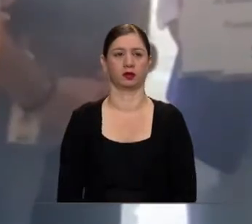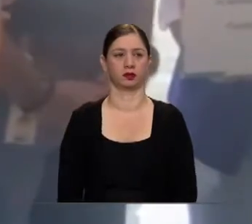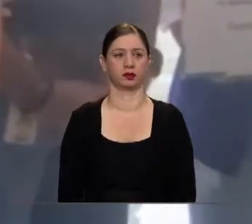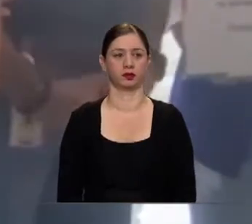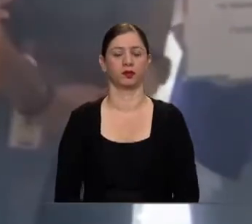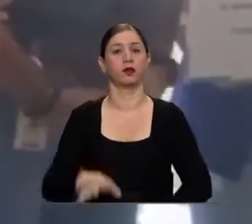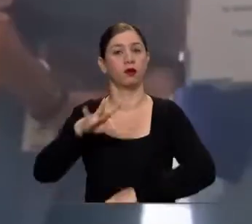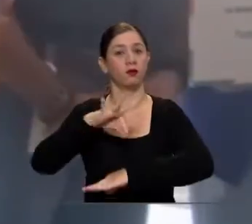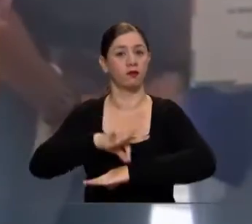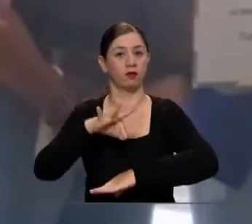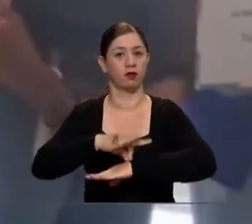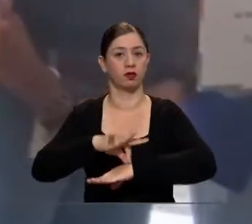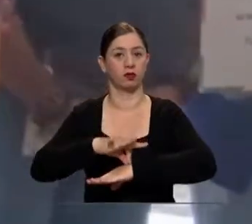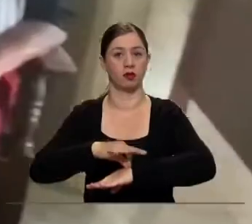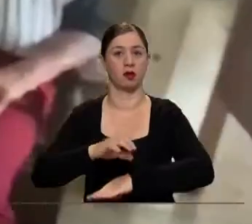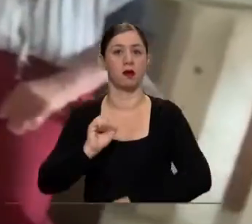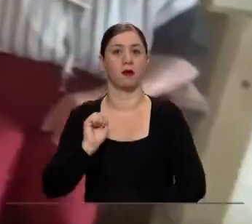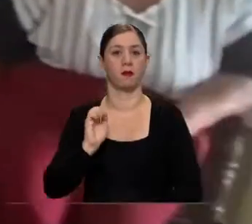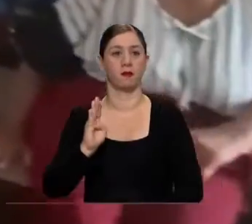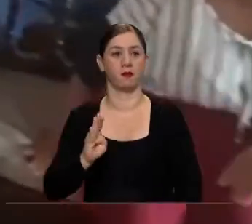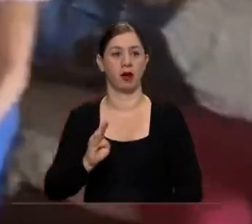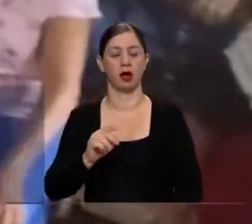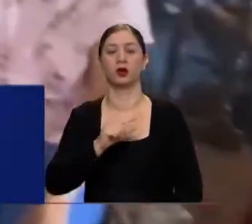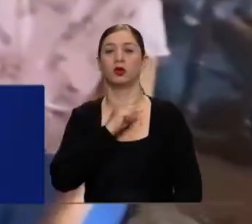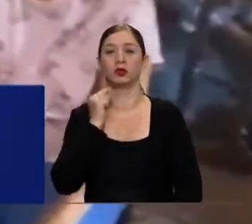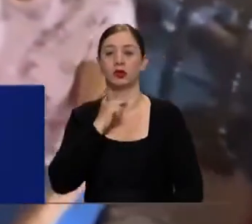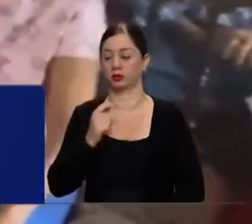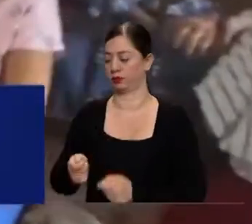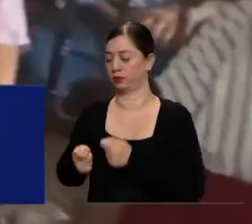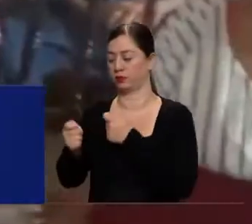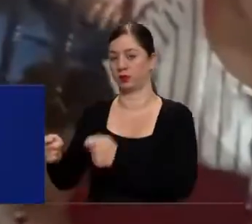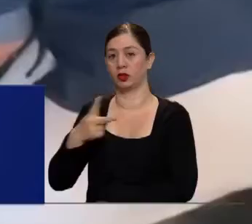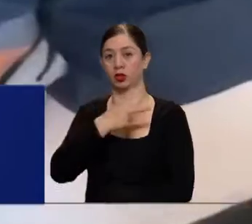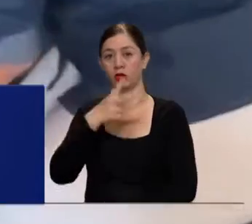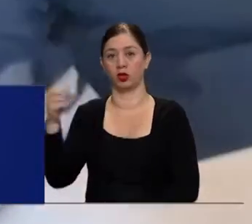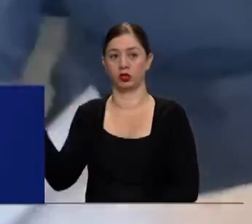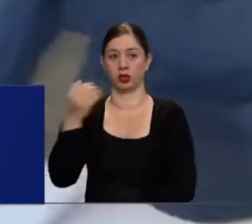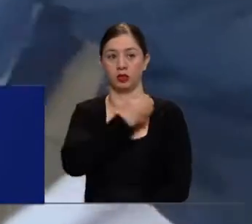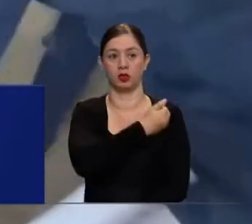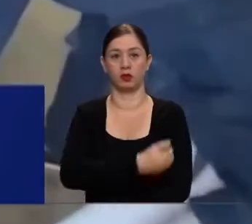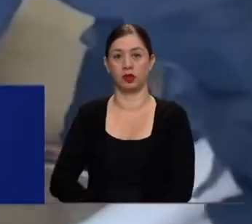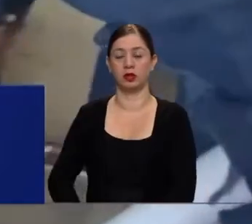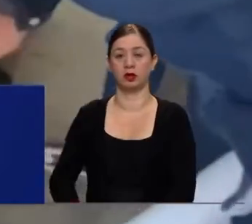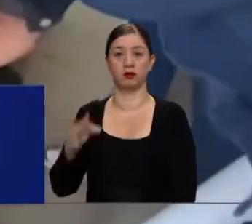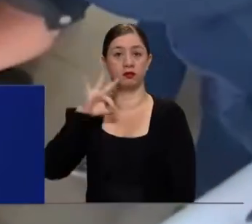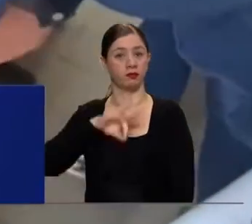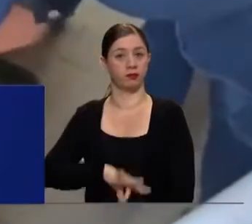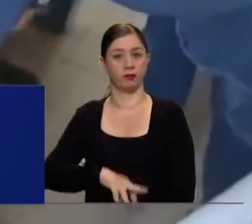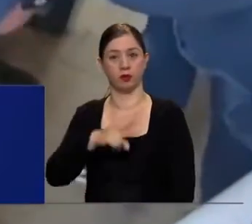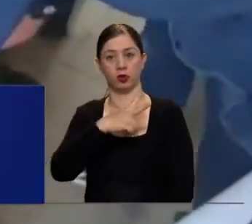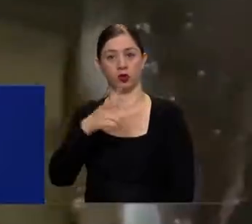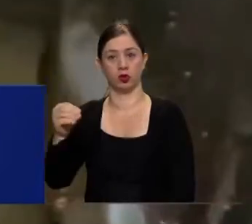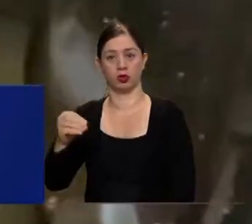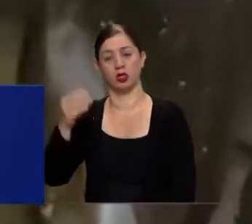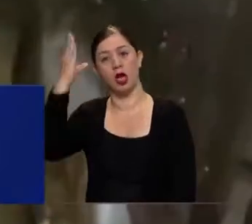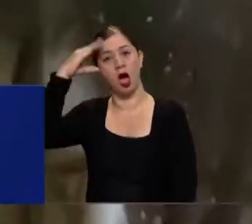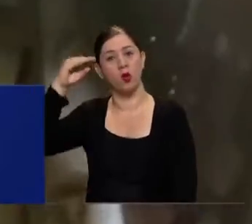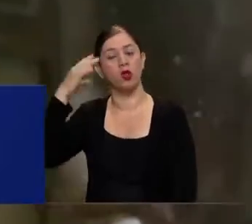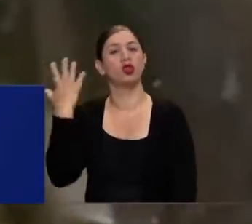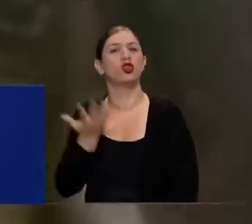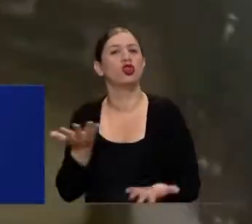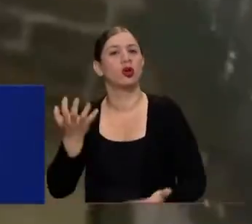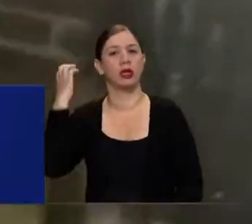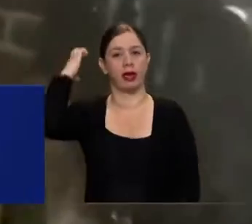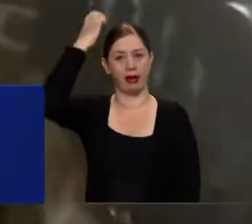La Fundación Banco Diocesano de Alimentos recibió un cheque por 200 millones de pesos para beneficiar a más de 200 adultos mayores en Cartago y